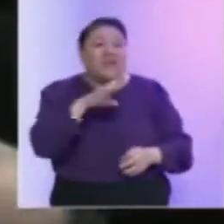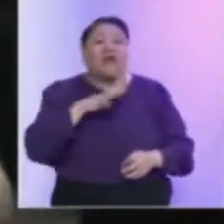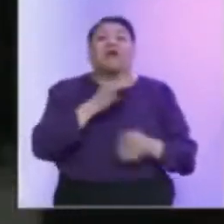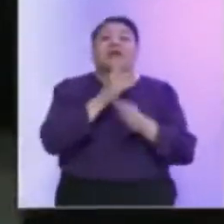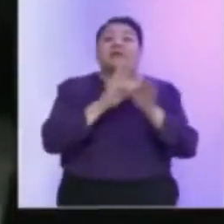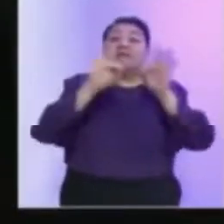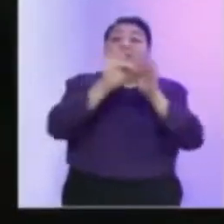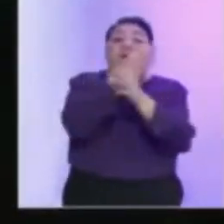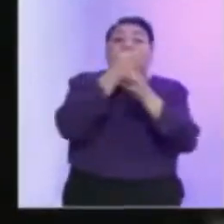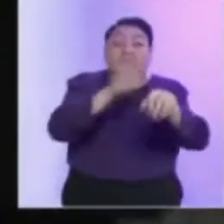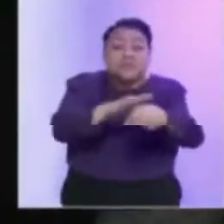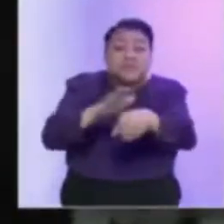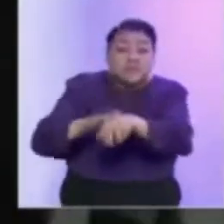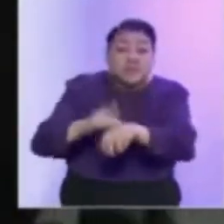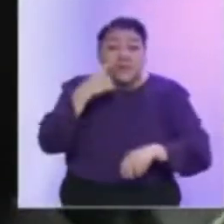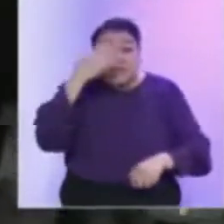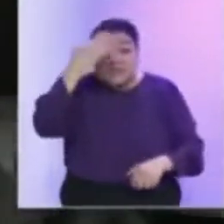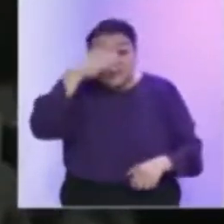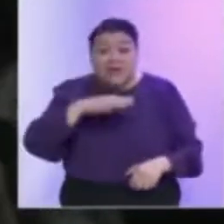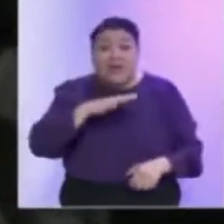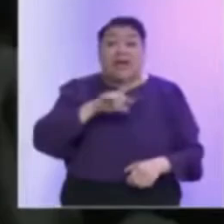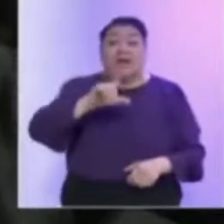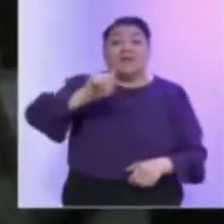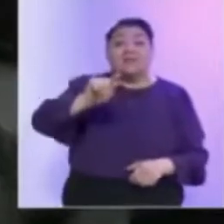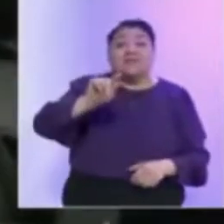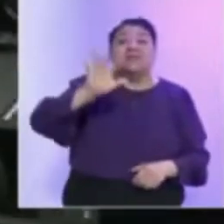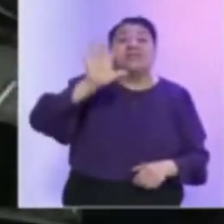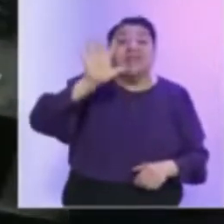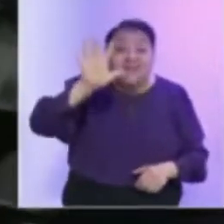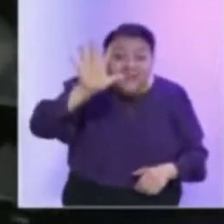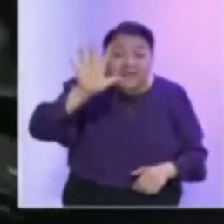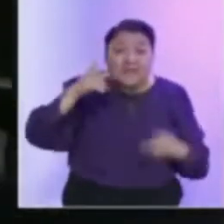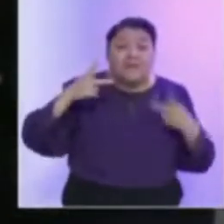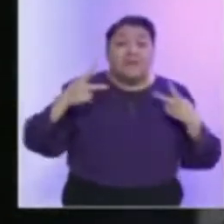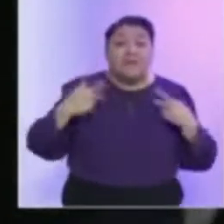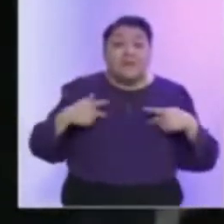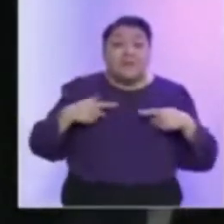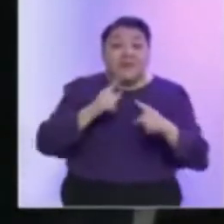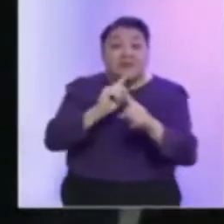doctor, no hay espacios reservados. De este lado.